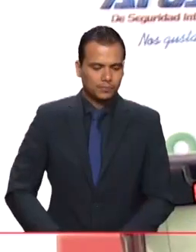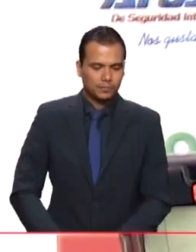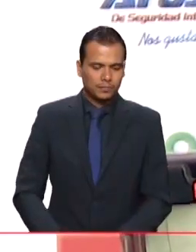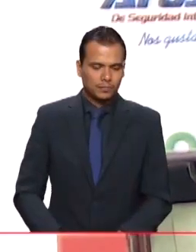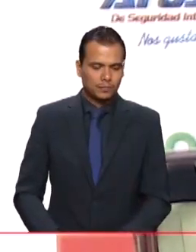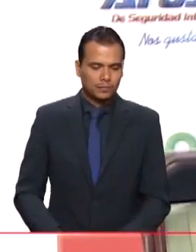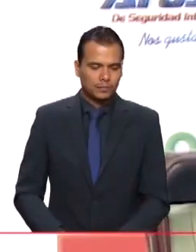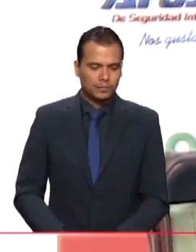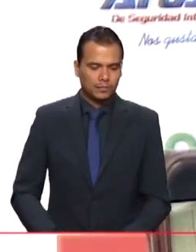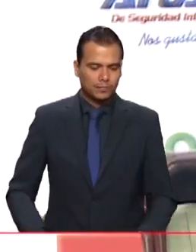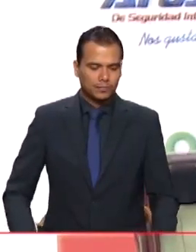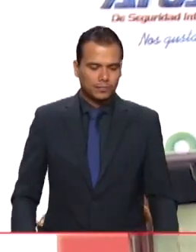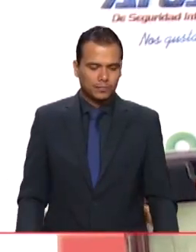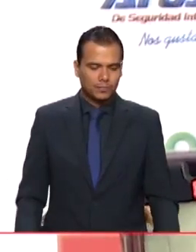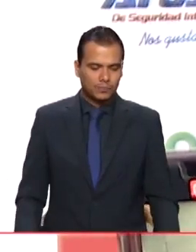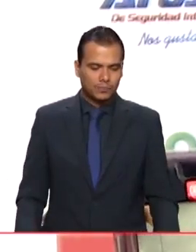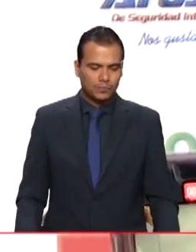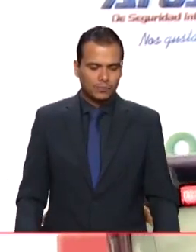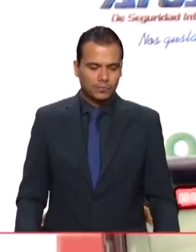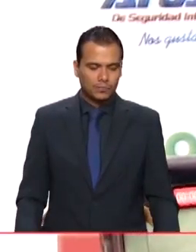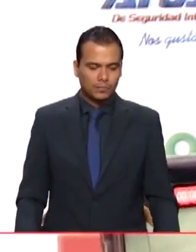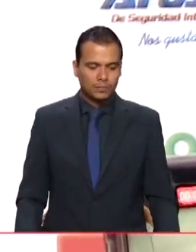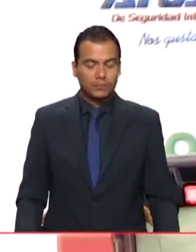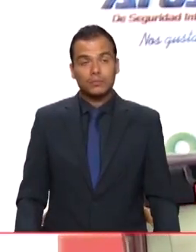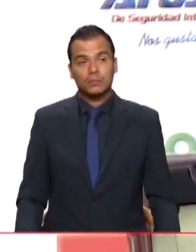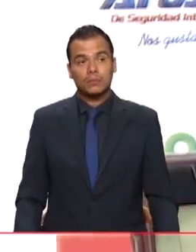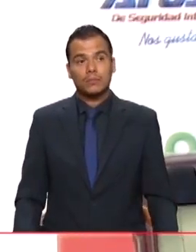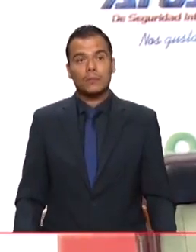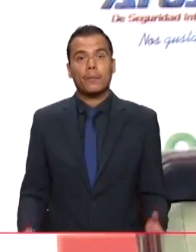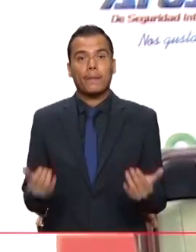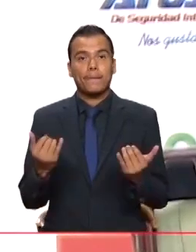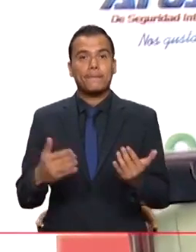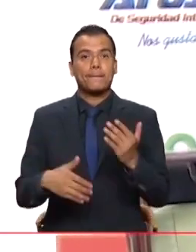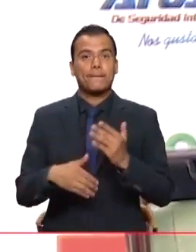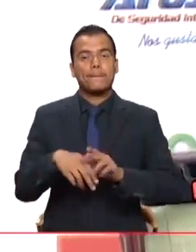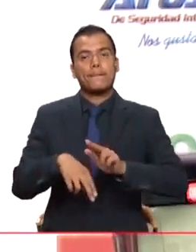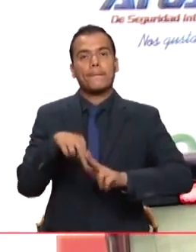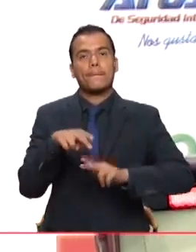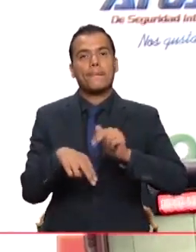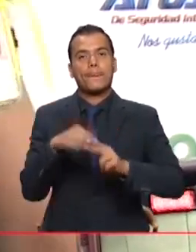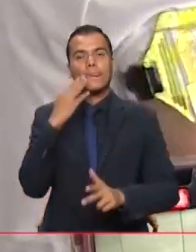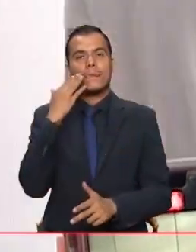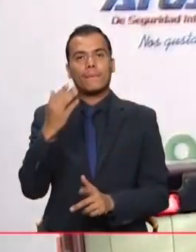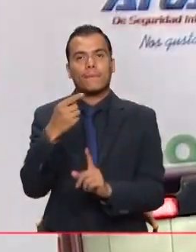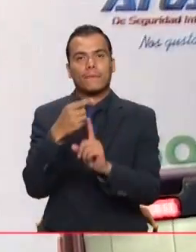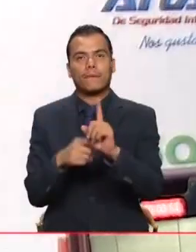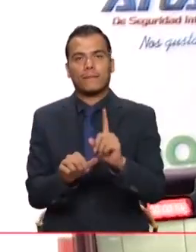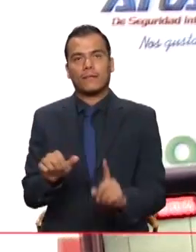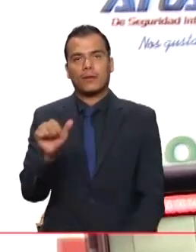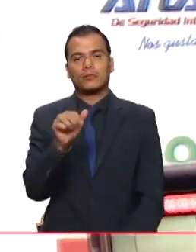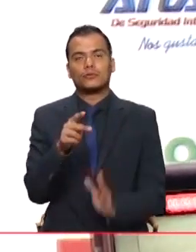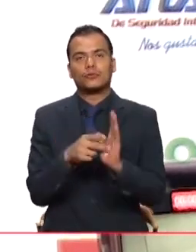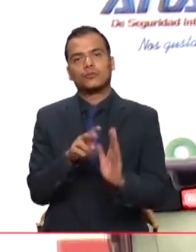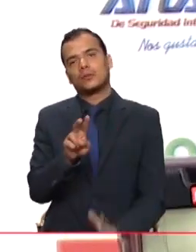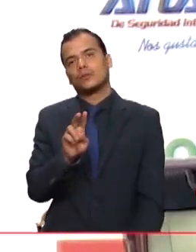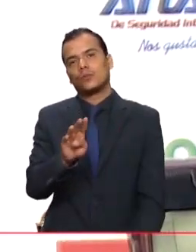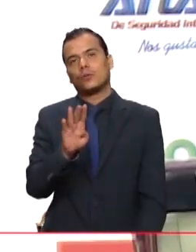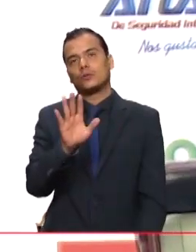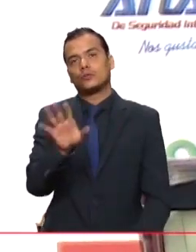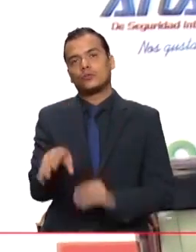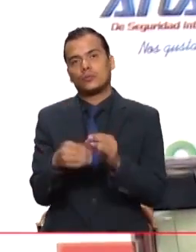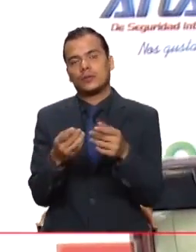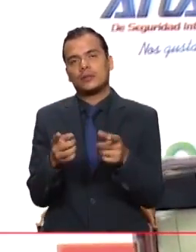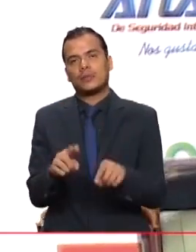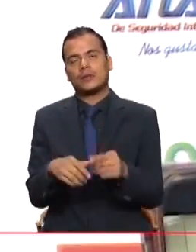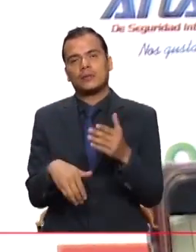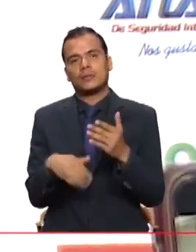Este año estaremos finalizando la etapa de preconstrucción en el mes de agosto del año 2024 y procederemos